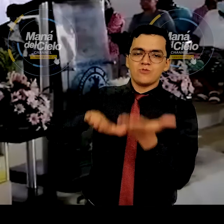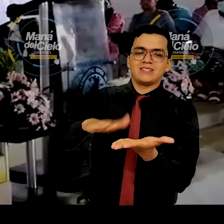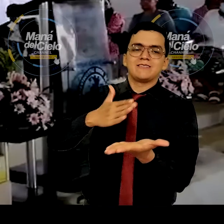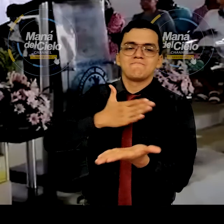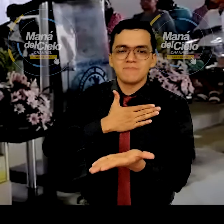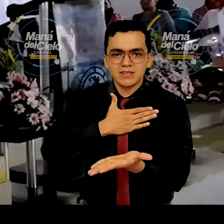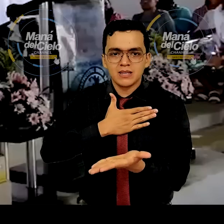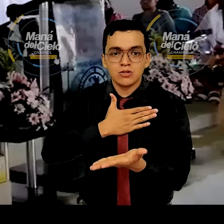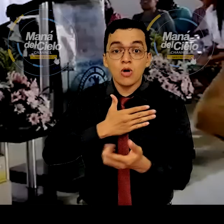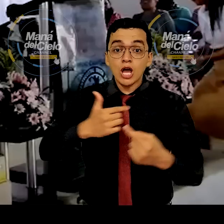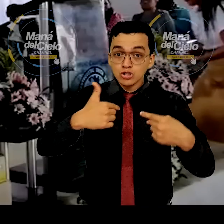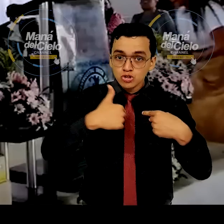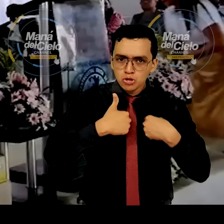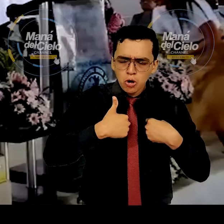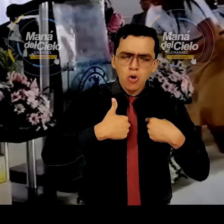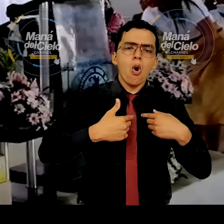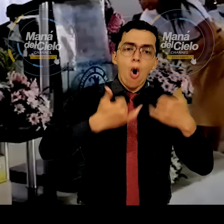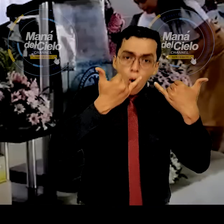respuesta cristiana.